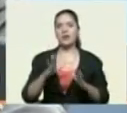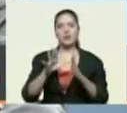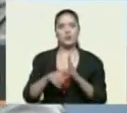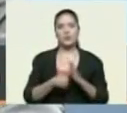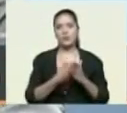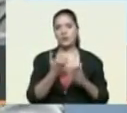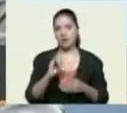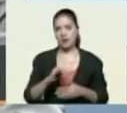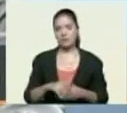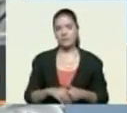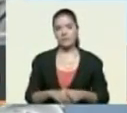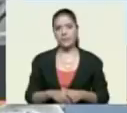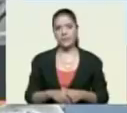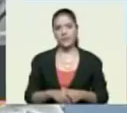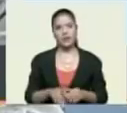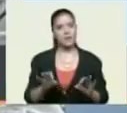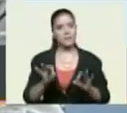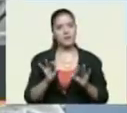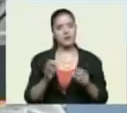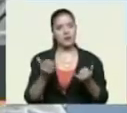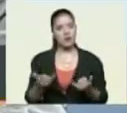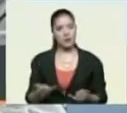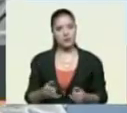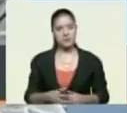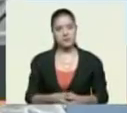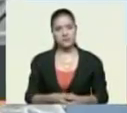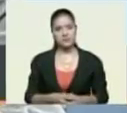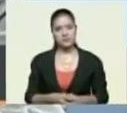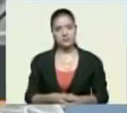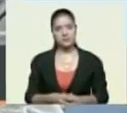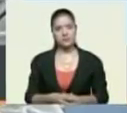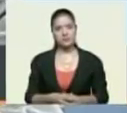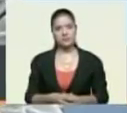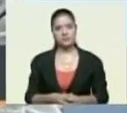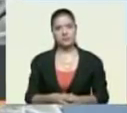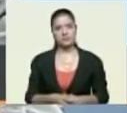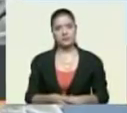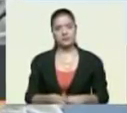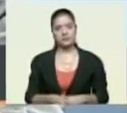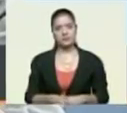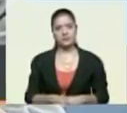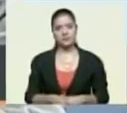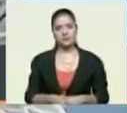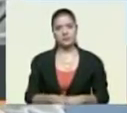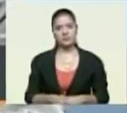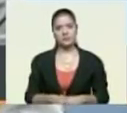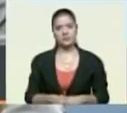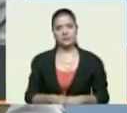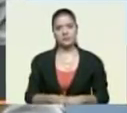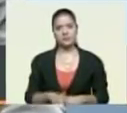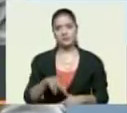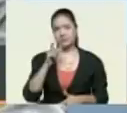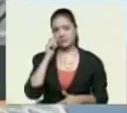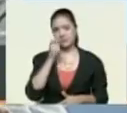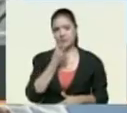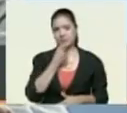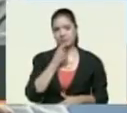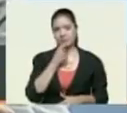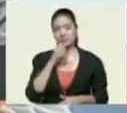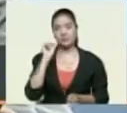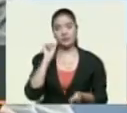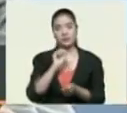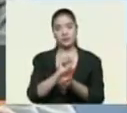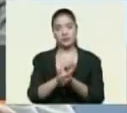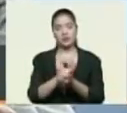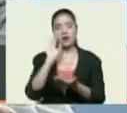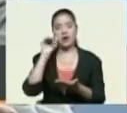que cometieron. En este caso estamos hablando de Esbeir Gali Dourmat, fue aprehendido en el